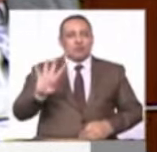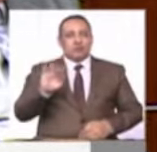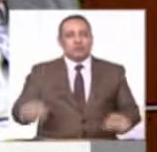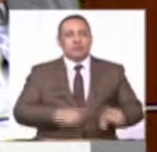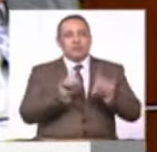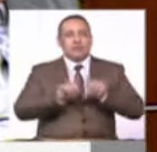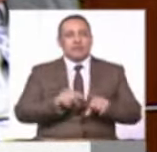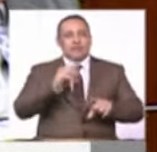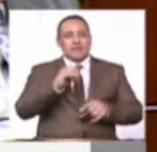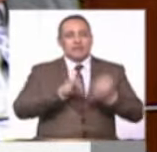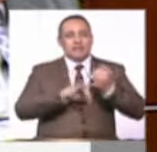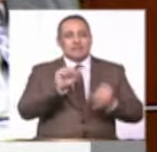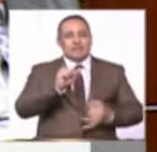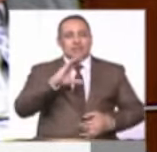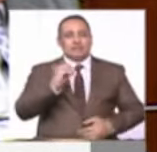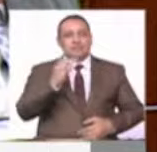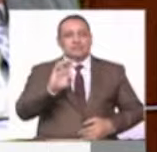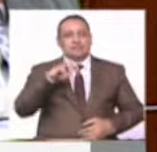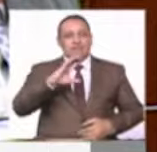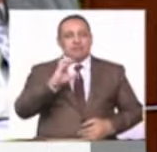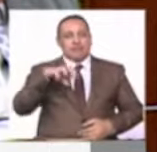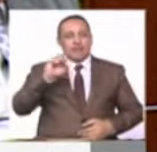270-246 gu